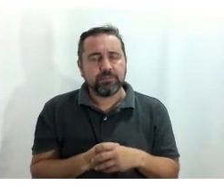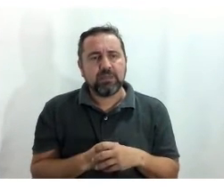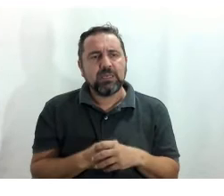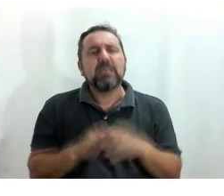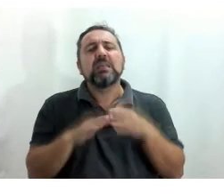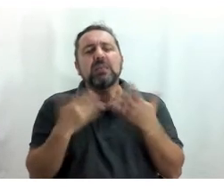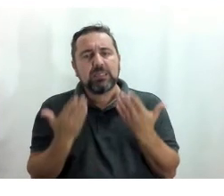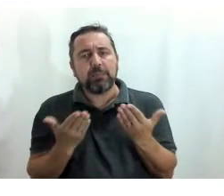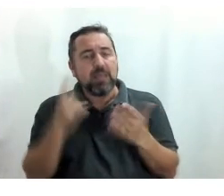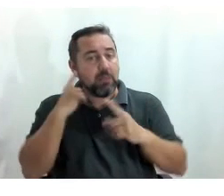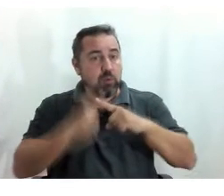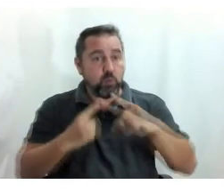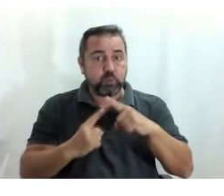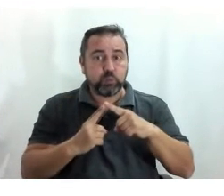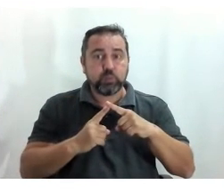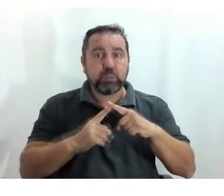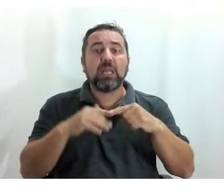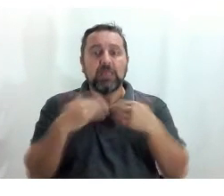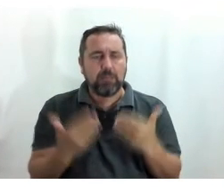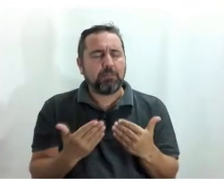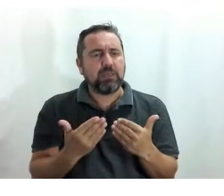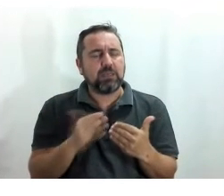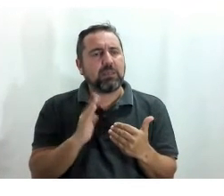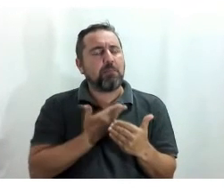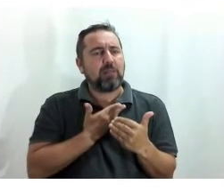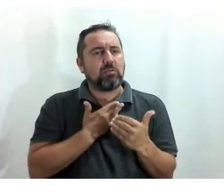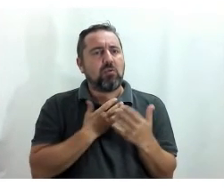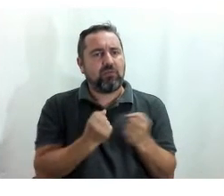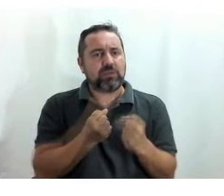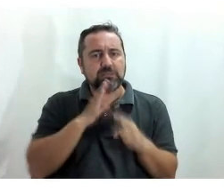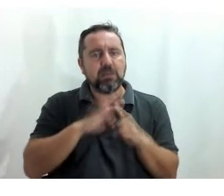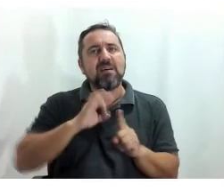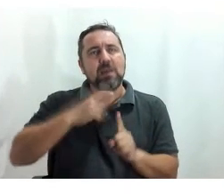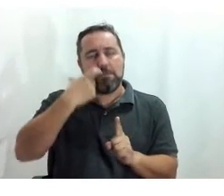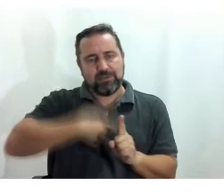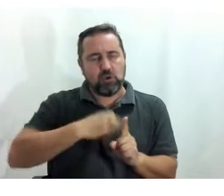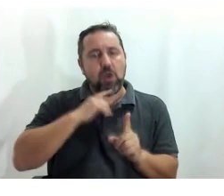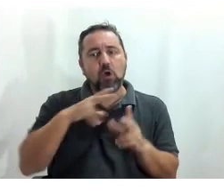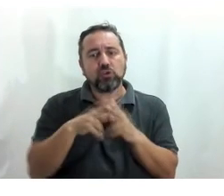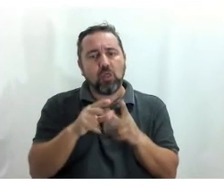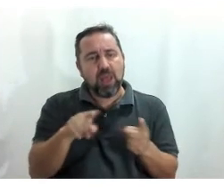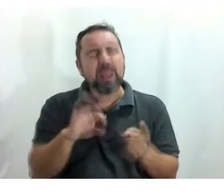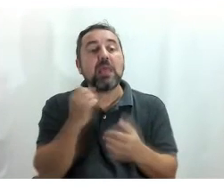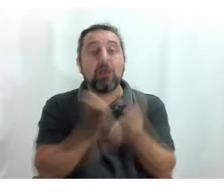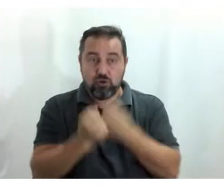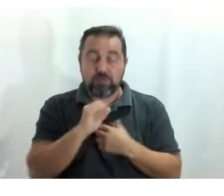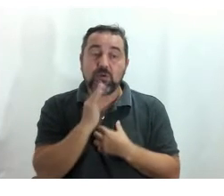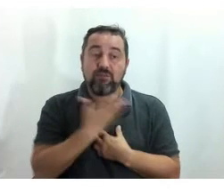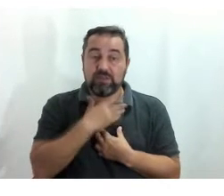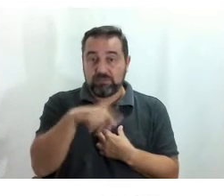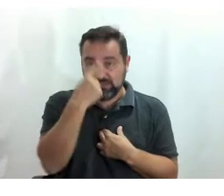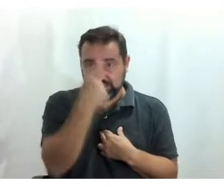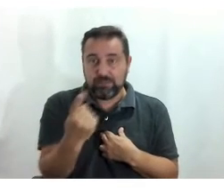Además, esta hipoacusia va a tener un gran impacto tanto a nivel personal como social y económico. Todos sabéis que